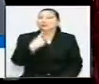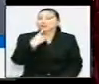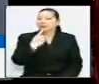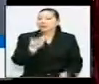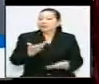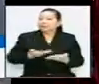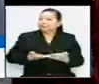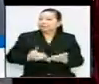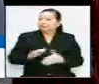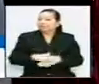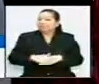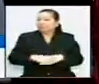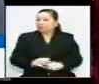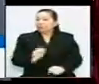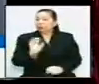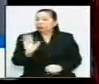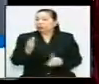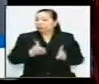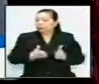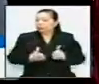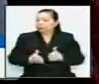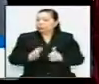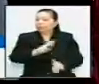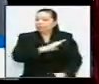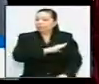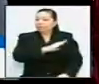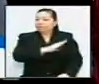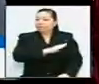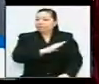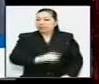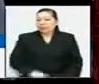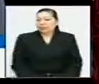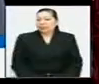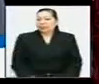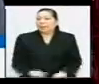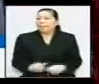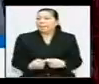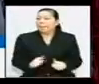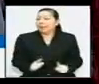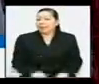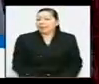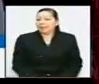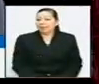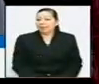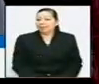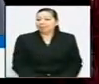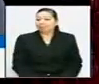de esperarse que eso debió ser su curso regular en la Fiscalía, pero